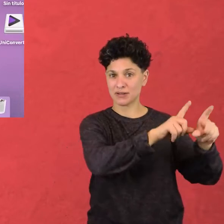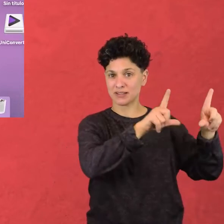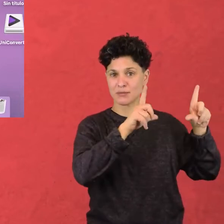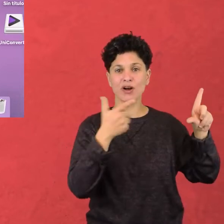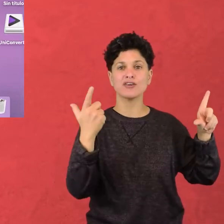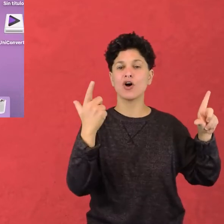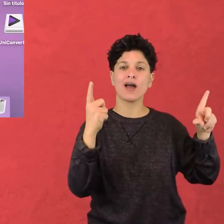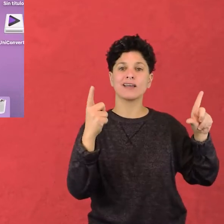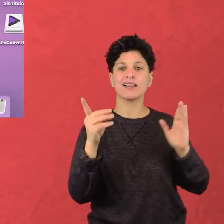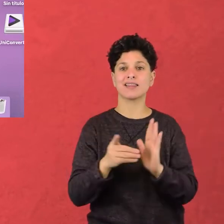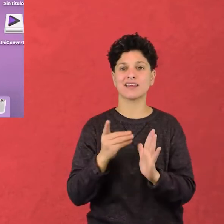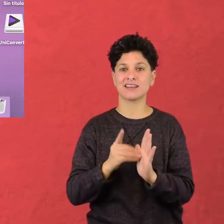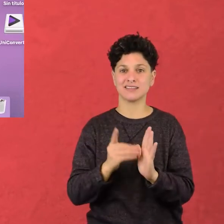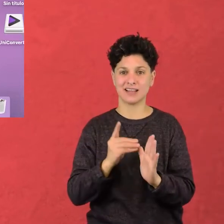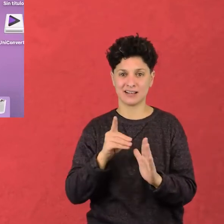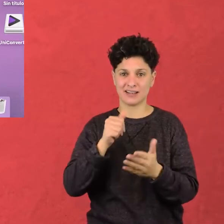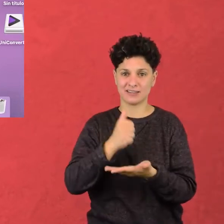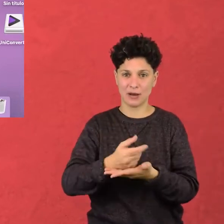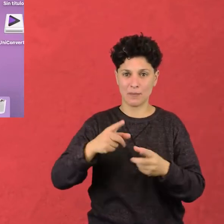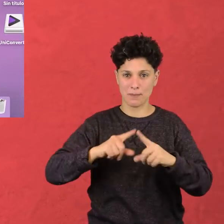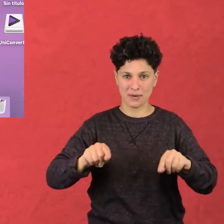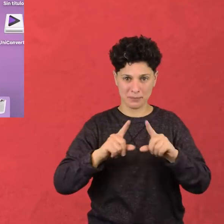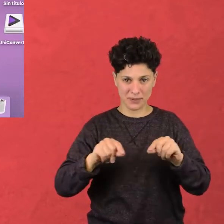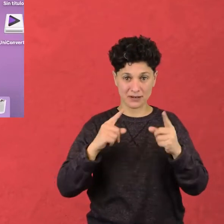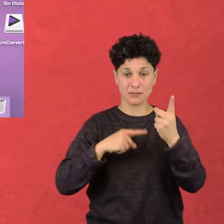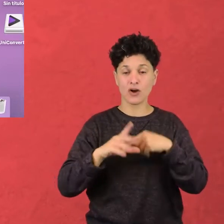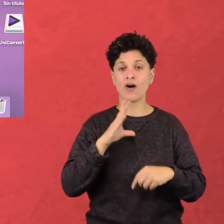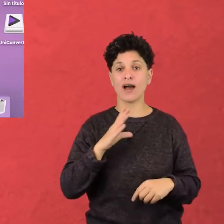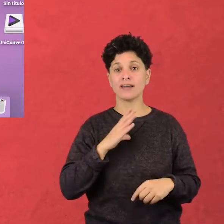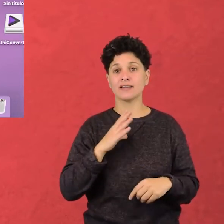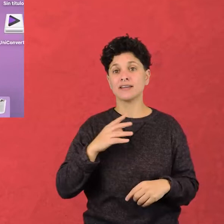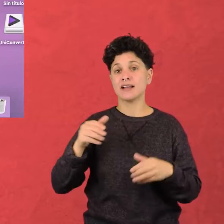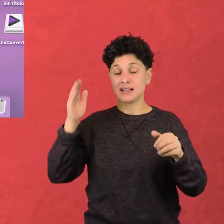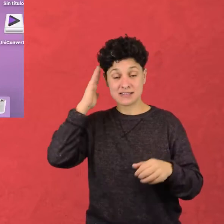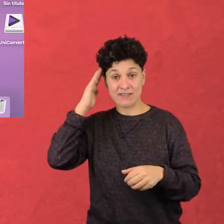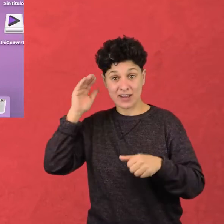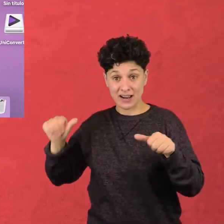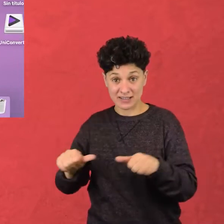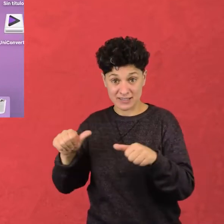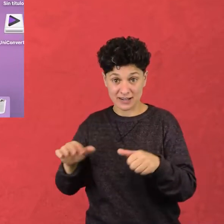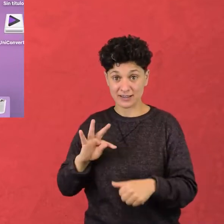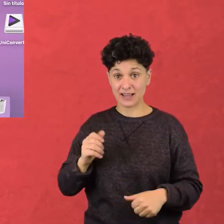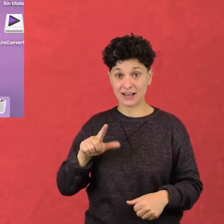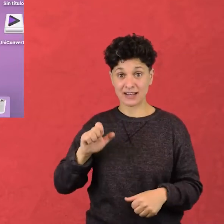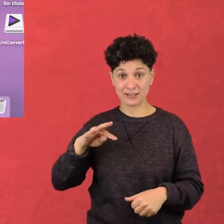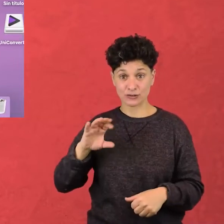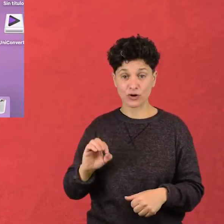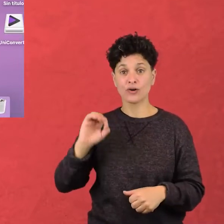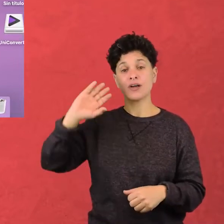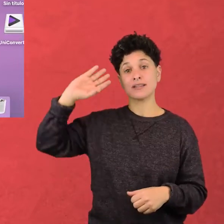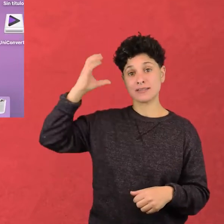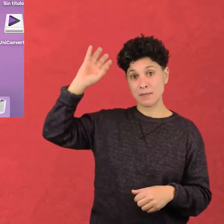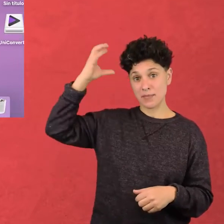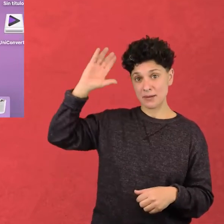tengo digitalizado, pero se dan cuenta que tenemos el talento, el temperamento y el carácter. Con